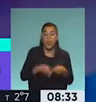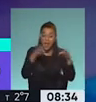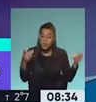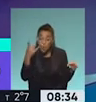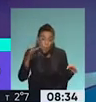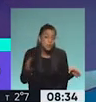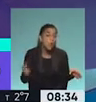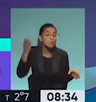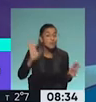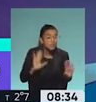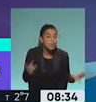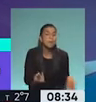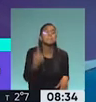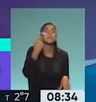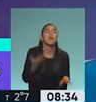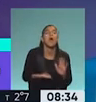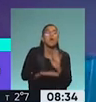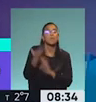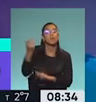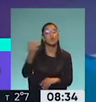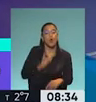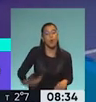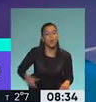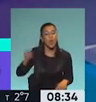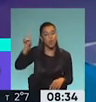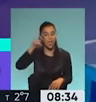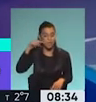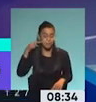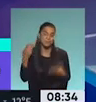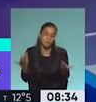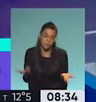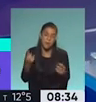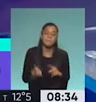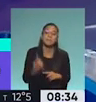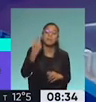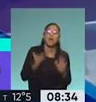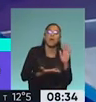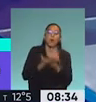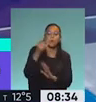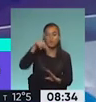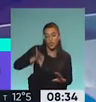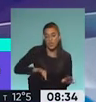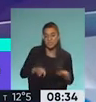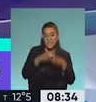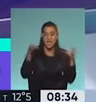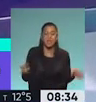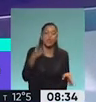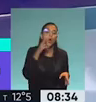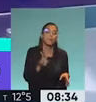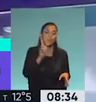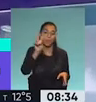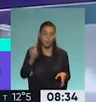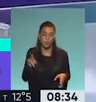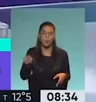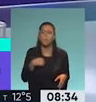aire que iba hacia aire de cola, como se dice en la aviación, resultó ser que el interventor del Enargás es el